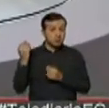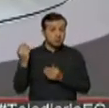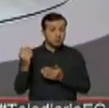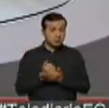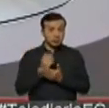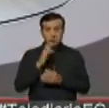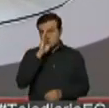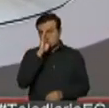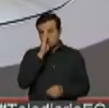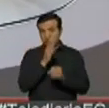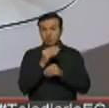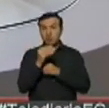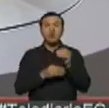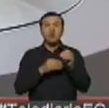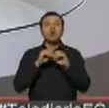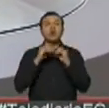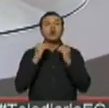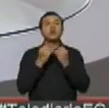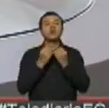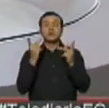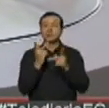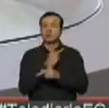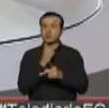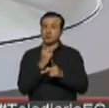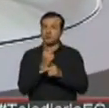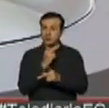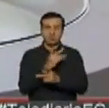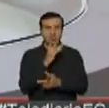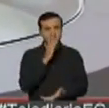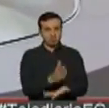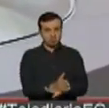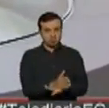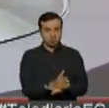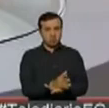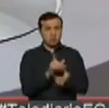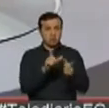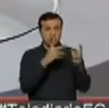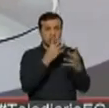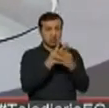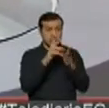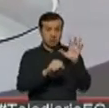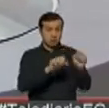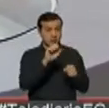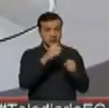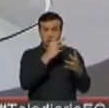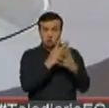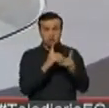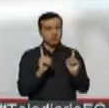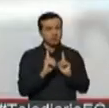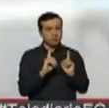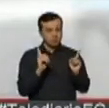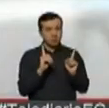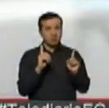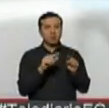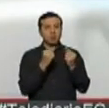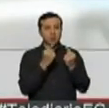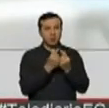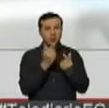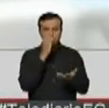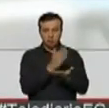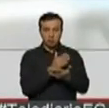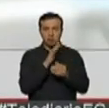meta es desarticular organizaciones criminales, y nosotros no buscamos solamente detener personas. Como lo mencioné, hemos desarticulado